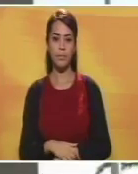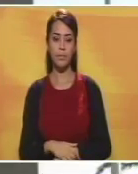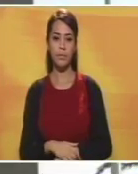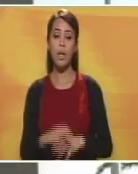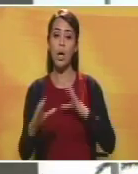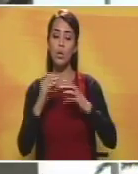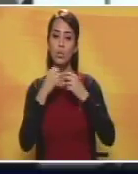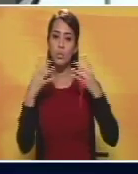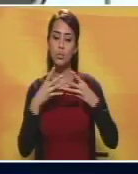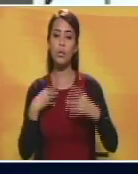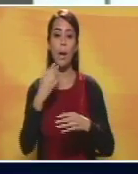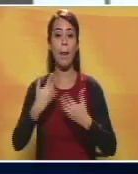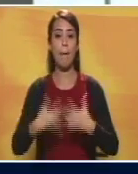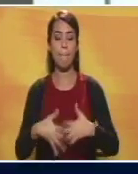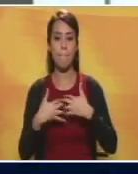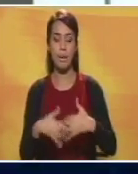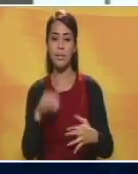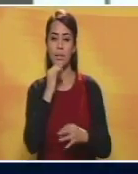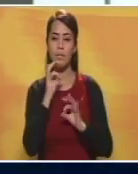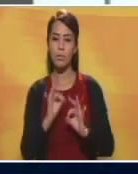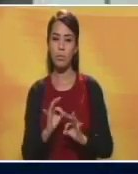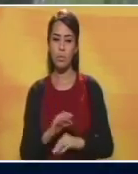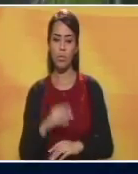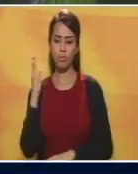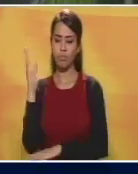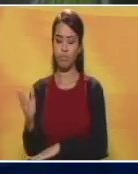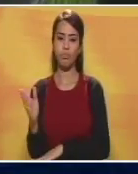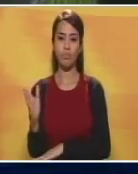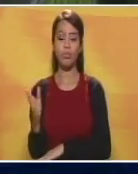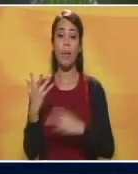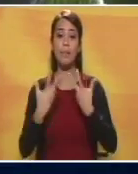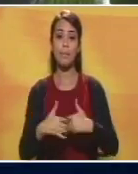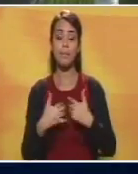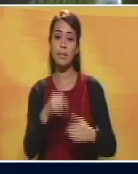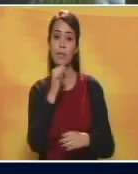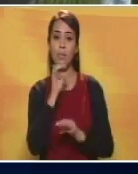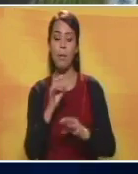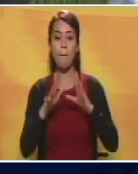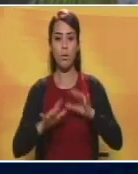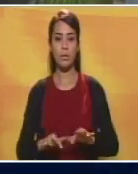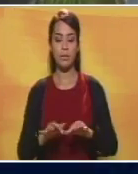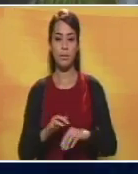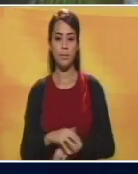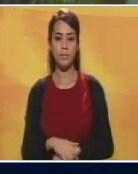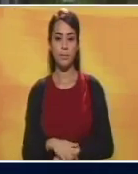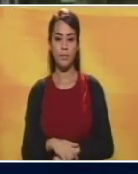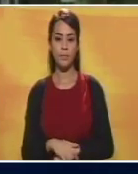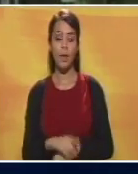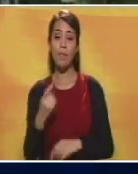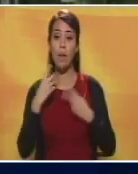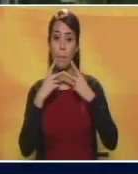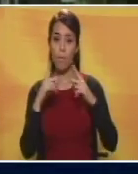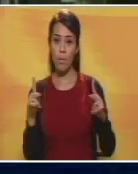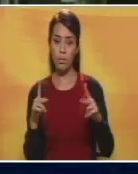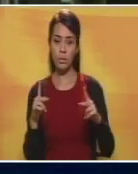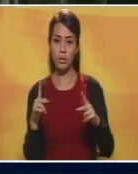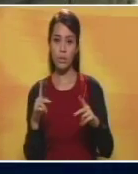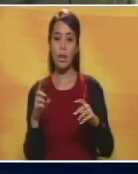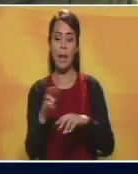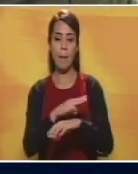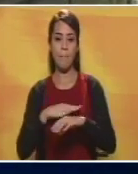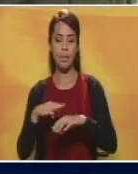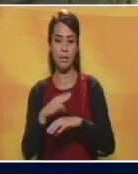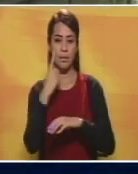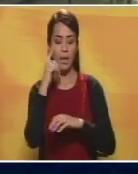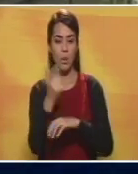un comunicado, la empresa además reiteró que impugnará sanciones administrativas anunciadas por la Secretaría de la Función Pública, el Ministerio